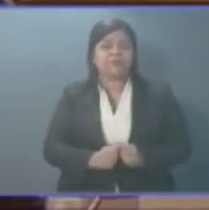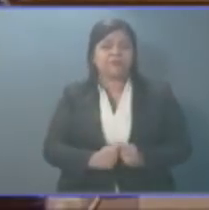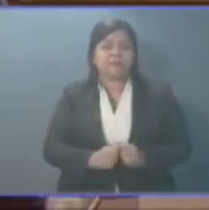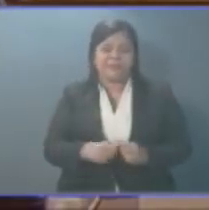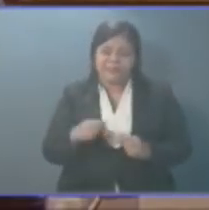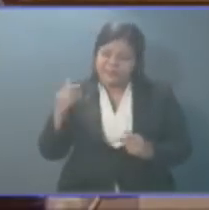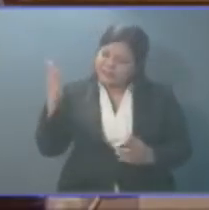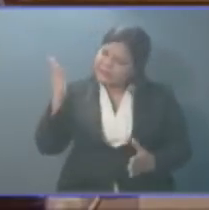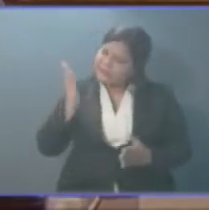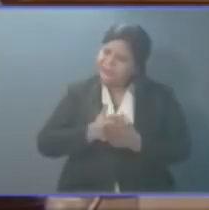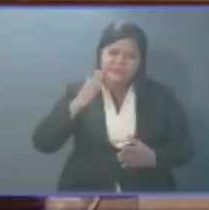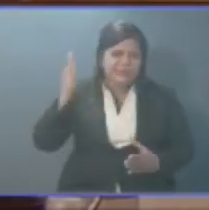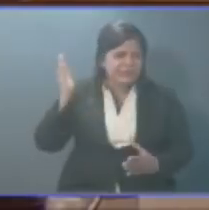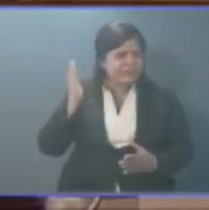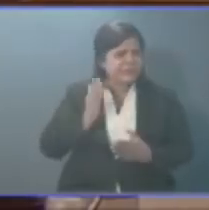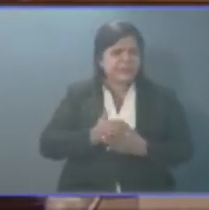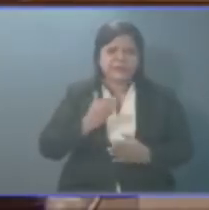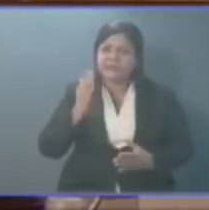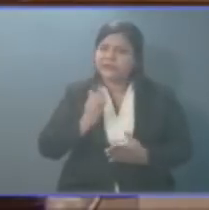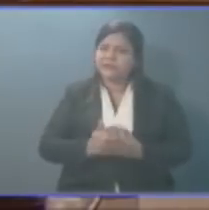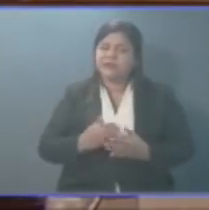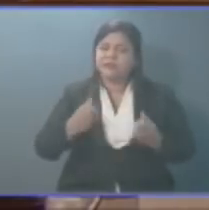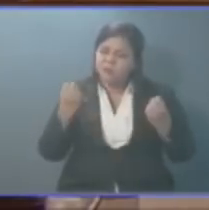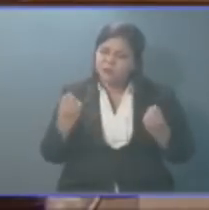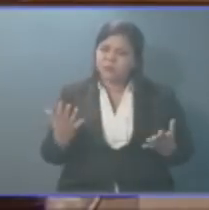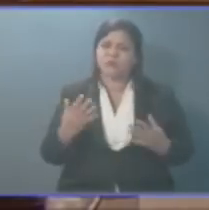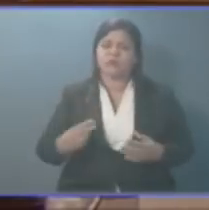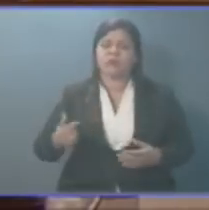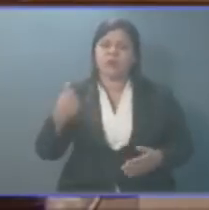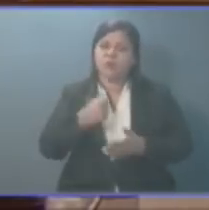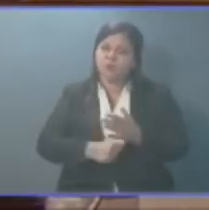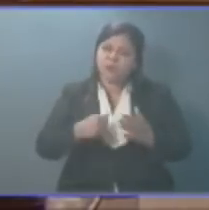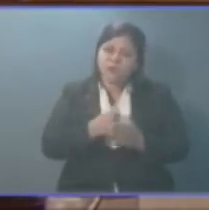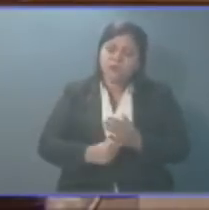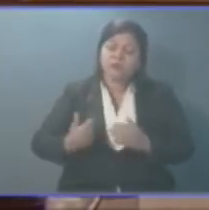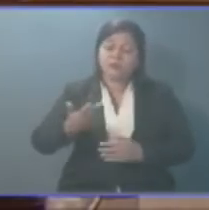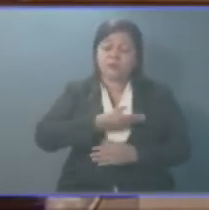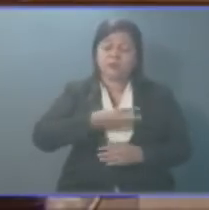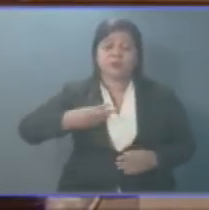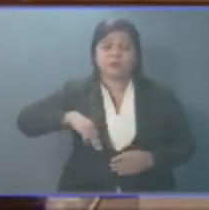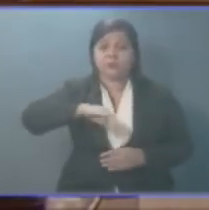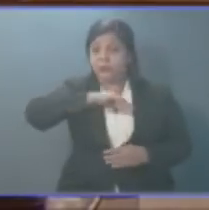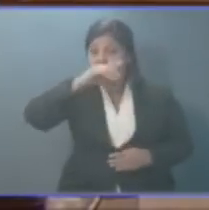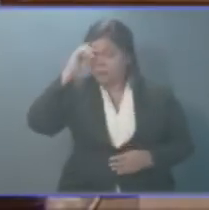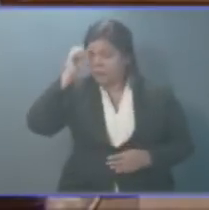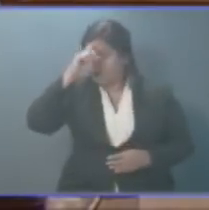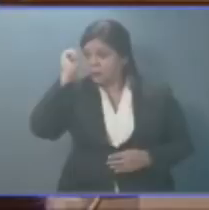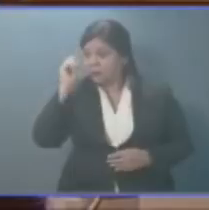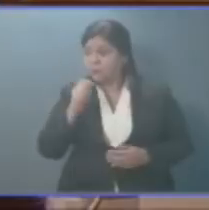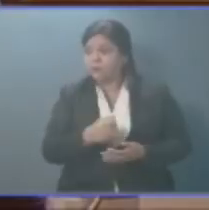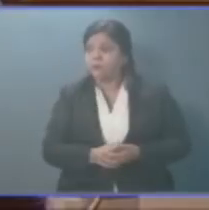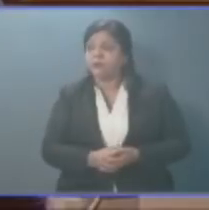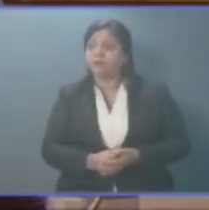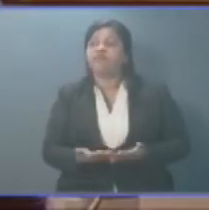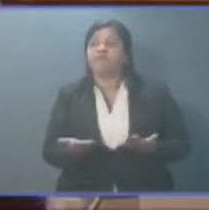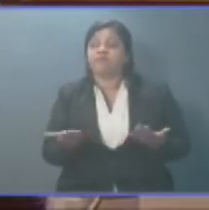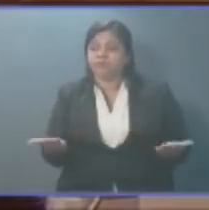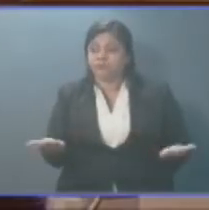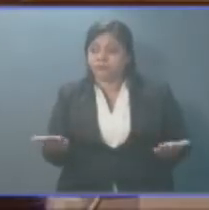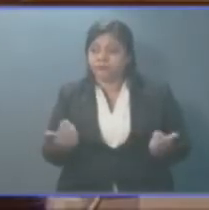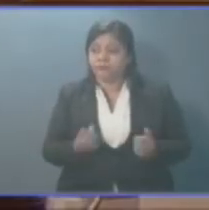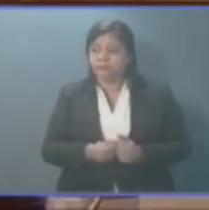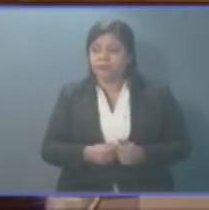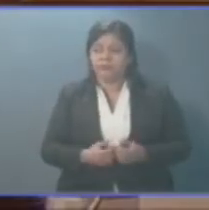Ataques. Estamos librando una gran batalla en el Ministerio de Trabajo, producto de los evasores,